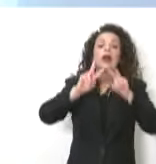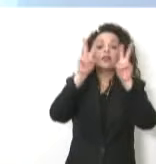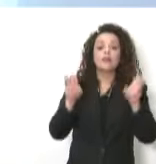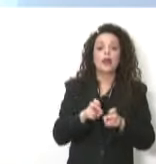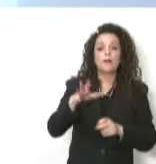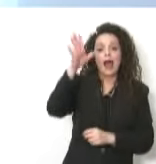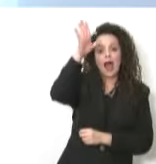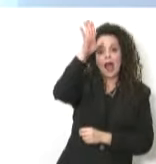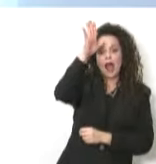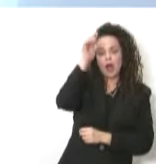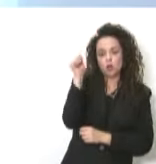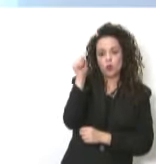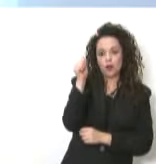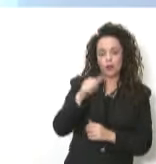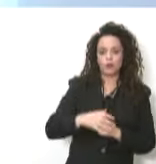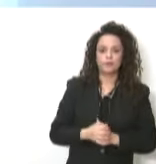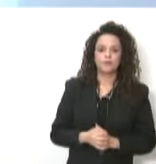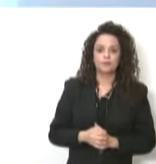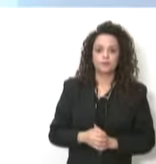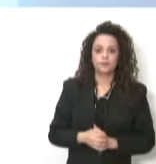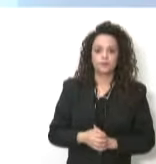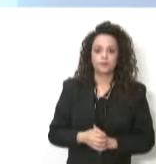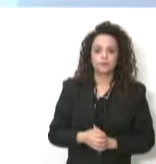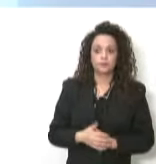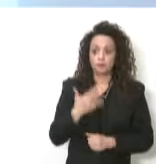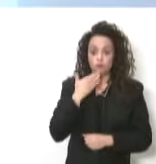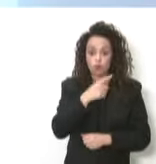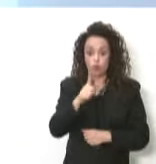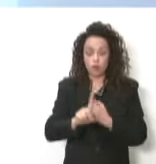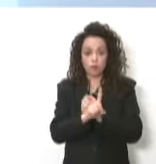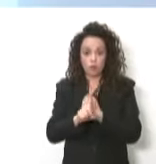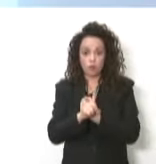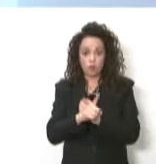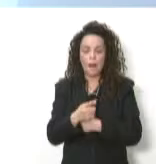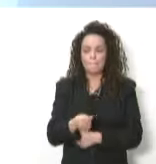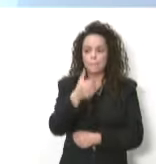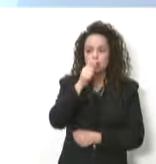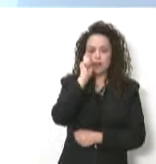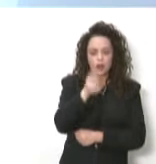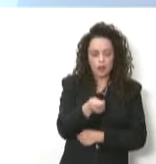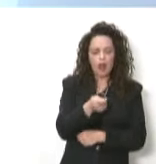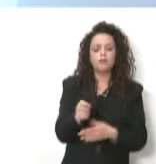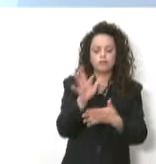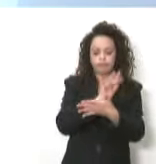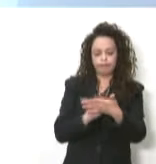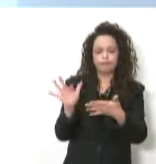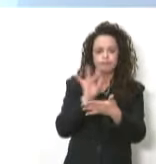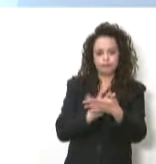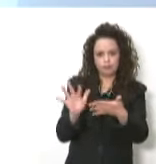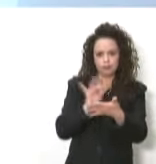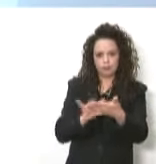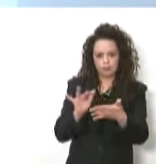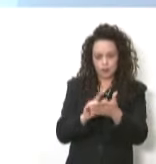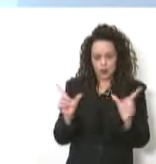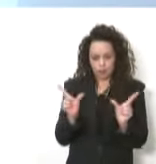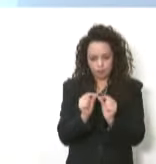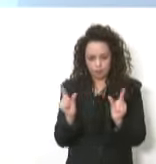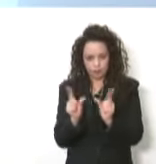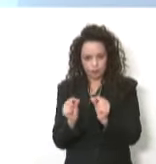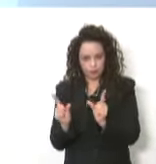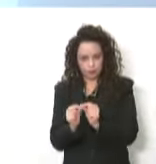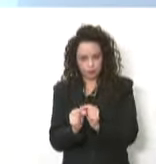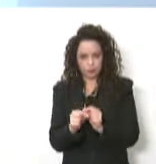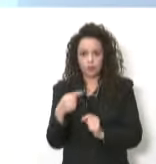voy a pedir, si no tiene inconveniente, que primero haga la lectura muy, muy breve del punto de acuerdo, y